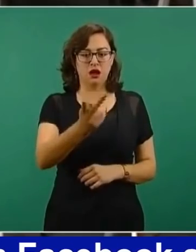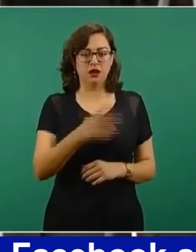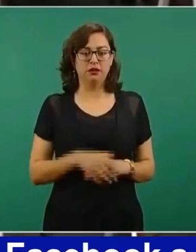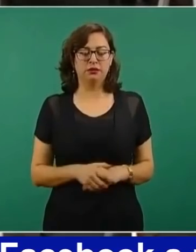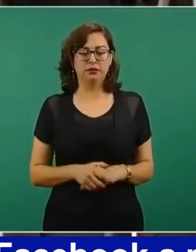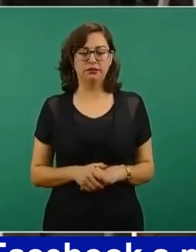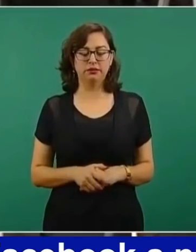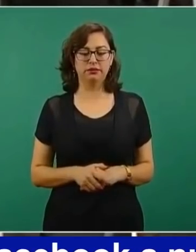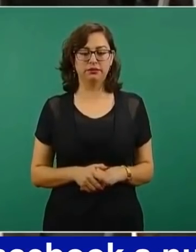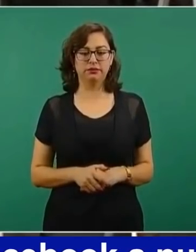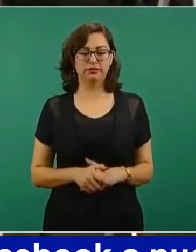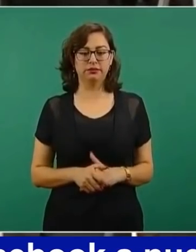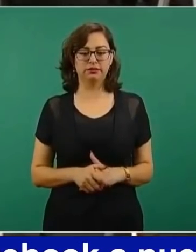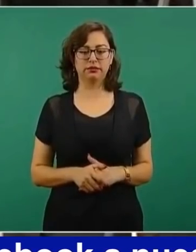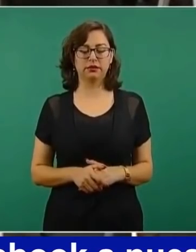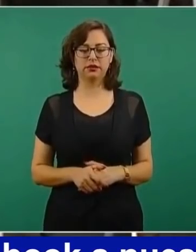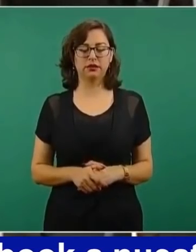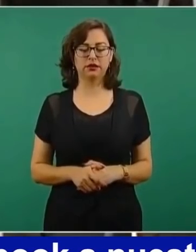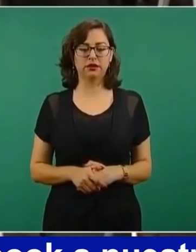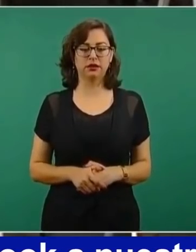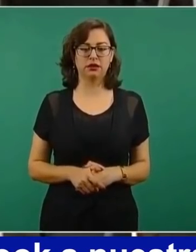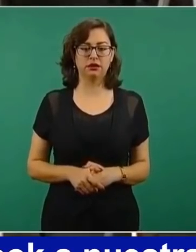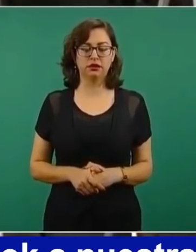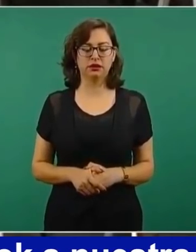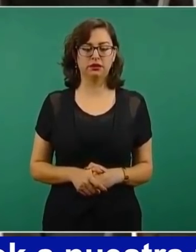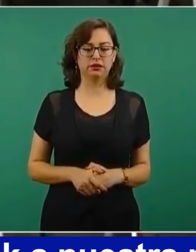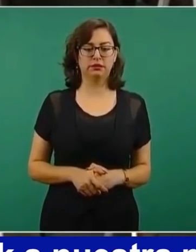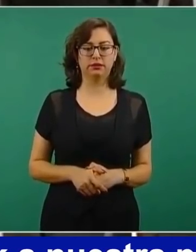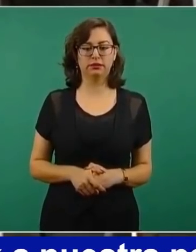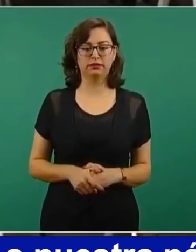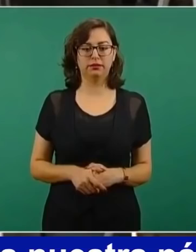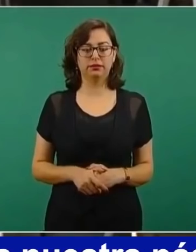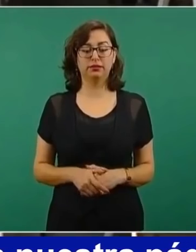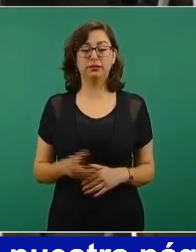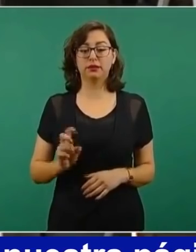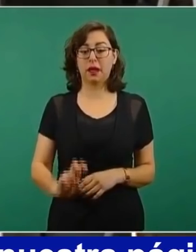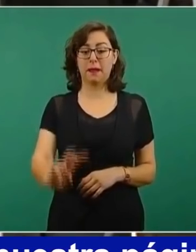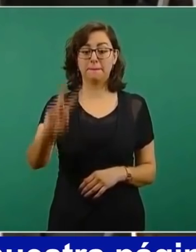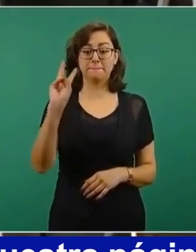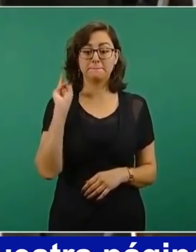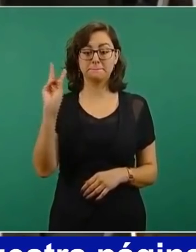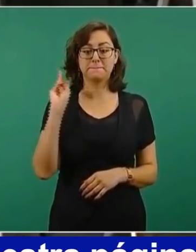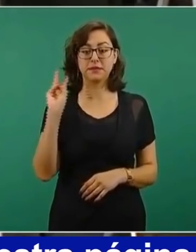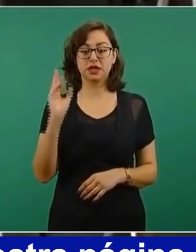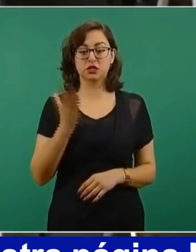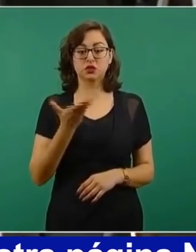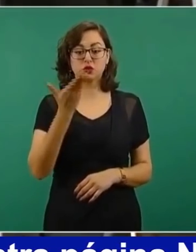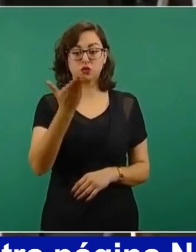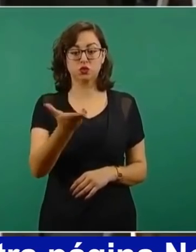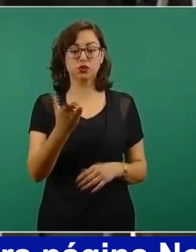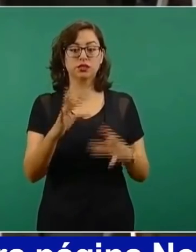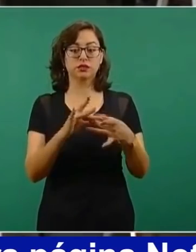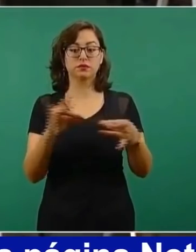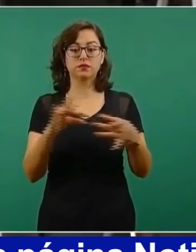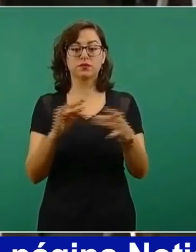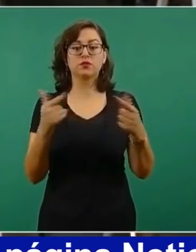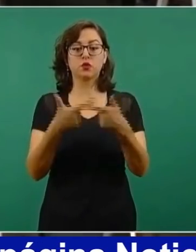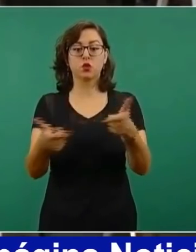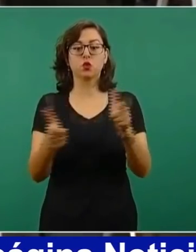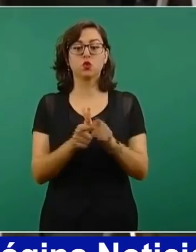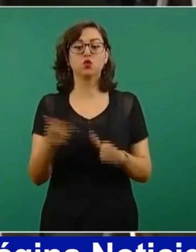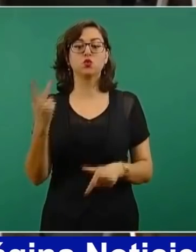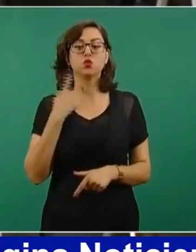a la conversación que usted, su participación del viernes pasado, que decía que los partidos políticos